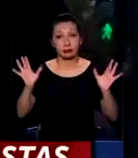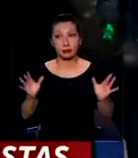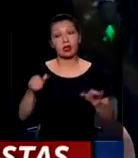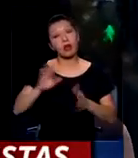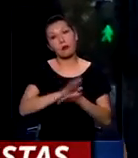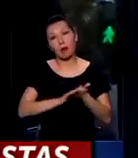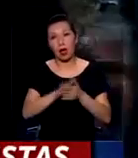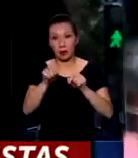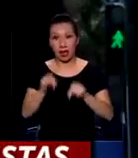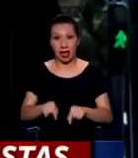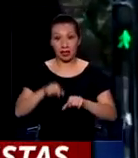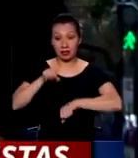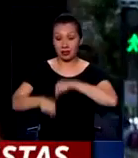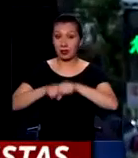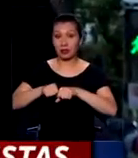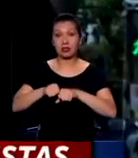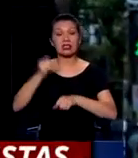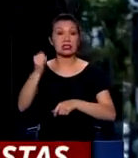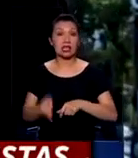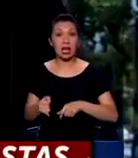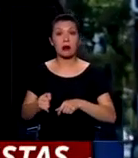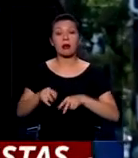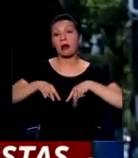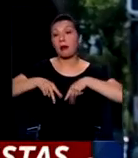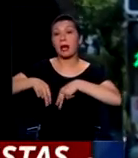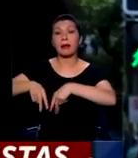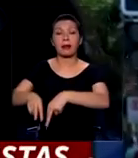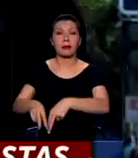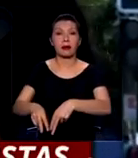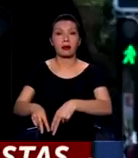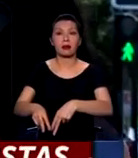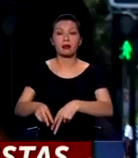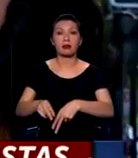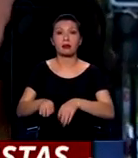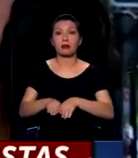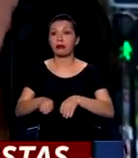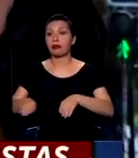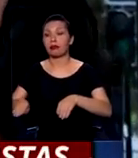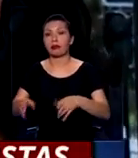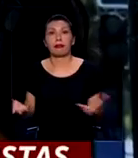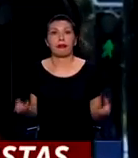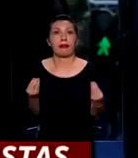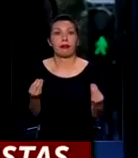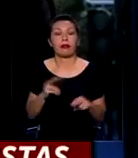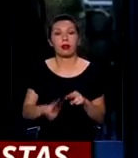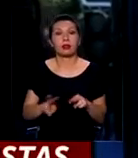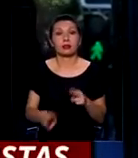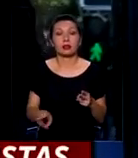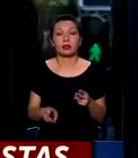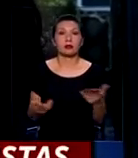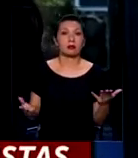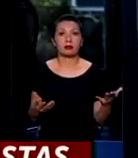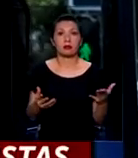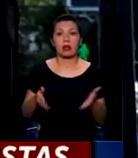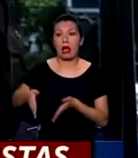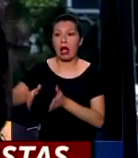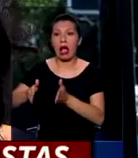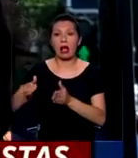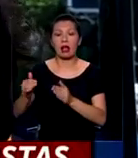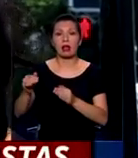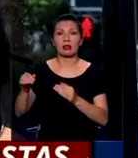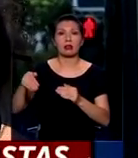ejemplo, acá esta ciclovía siempre de repente se meten los peatones, pero si uno sale a gas se encuentra ahí sin nada. Entonces el hecho es como meterte a la calle, que